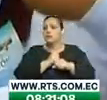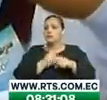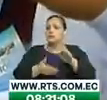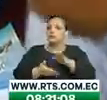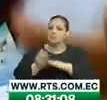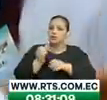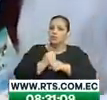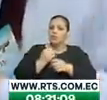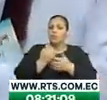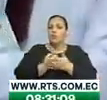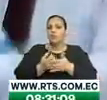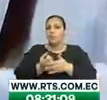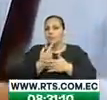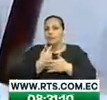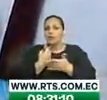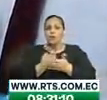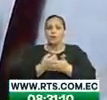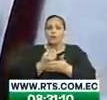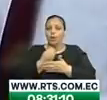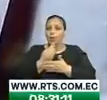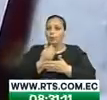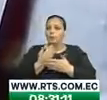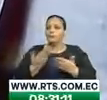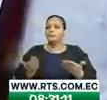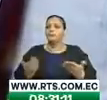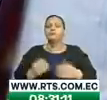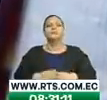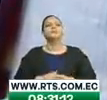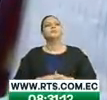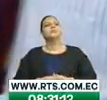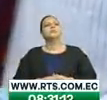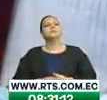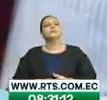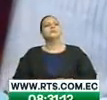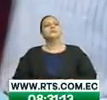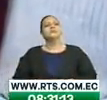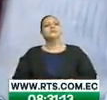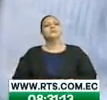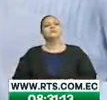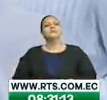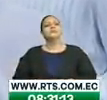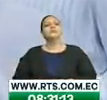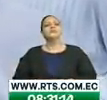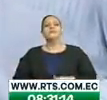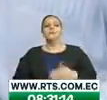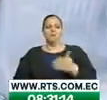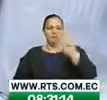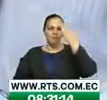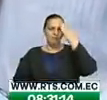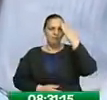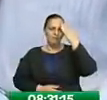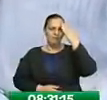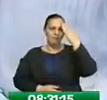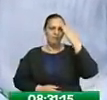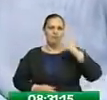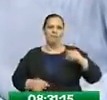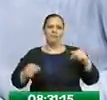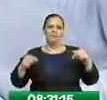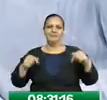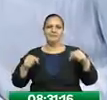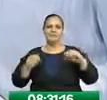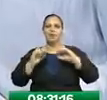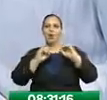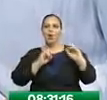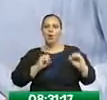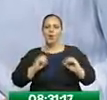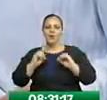medicina, alimentos? Nosotros hemos hecho ese trabajo, como usted bien lo dice, primero aquí el orden, ordenando